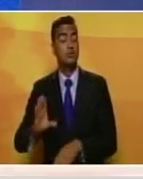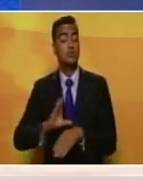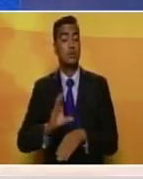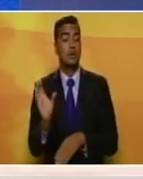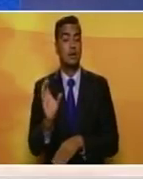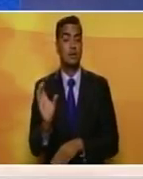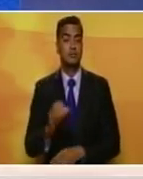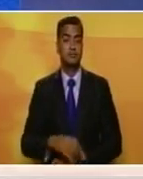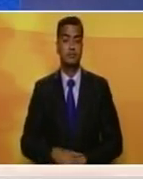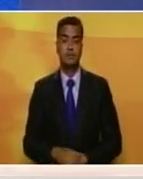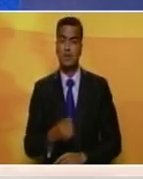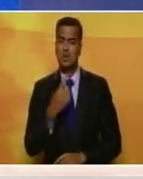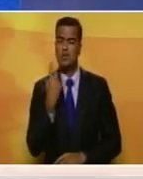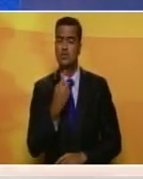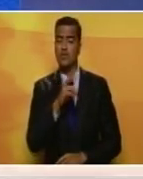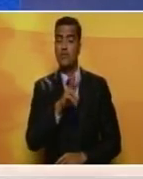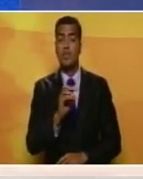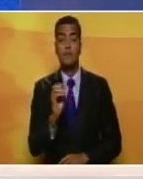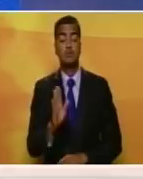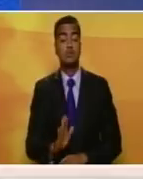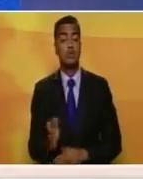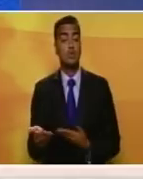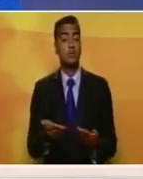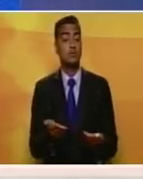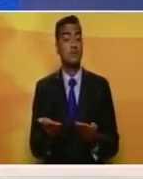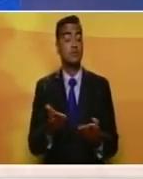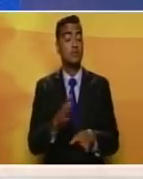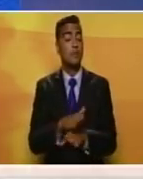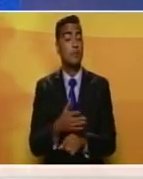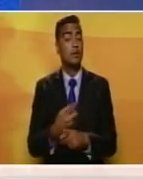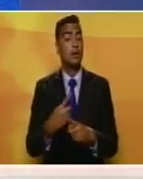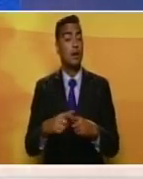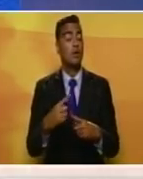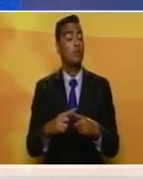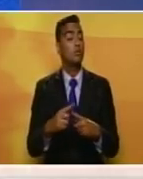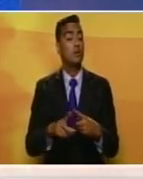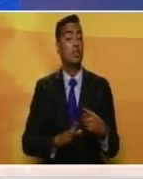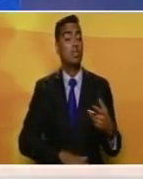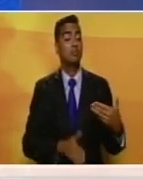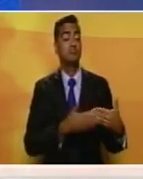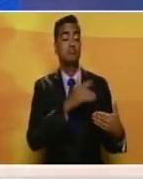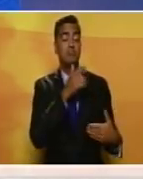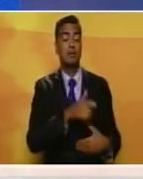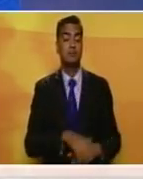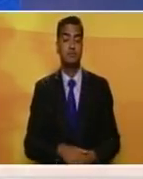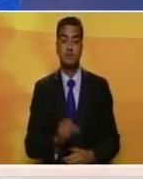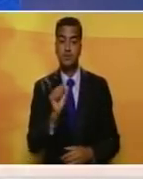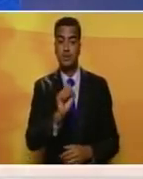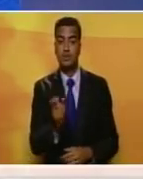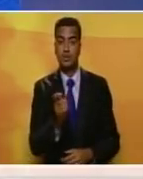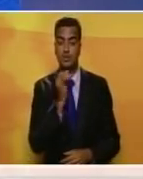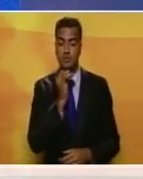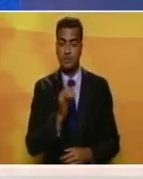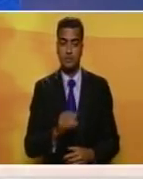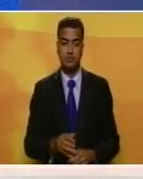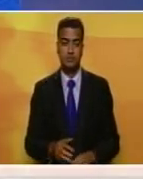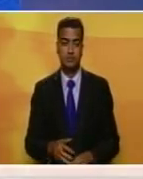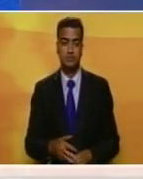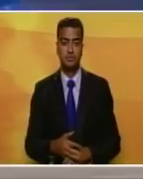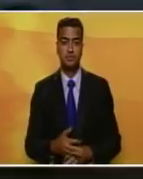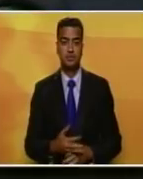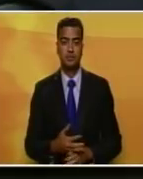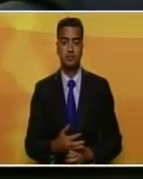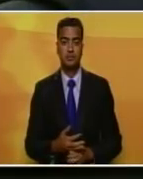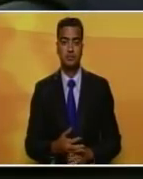Noticiero Venevisión. José Luis Trocel, directivo nacional del transporte público, calificó de exitoso el paro convocado